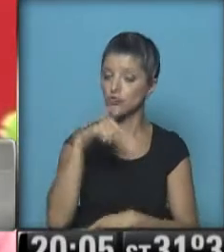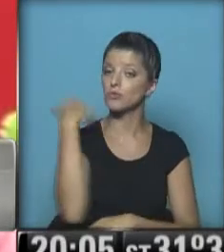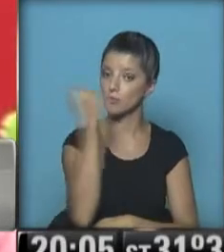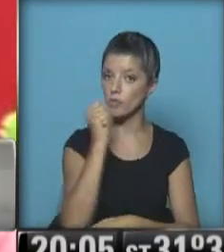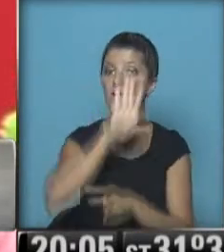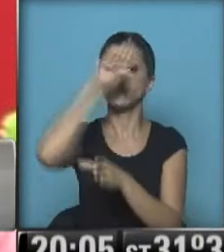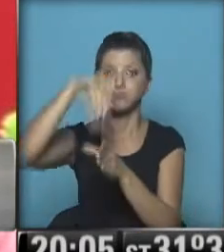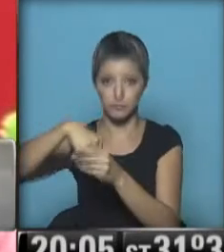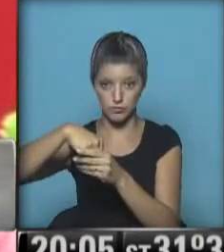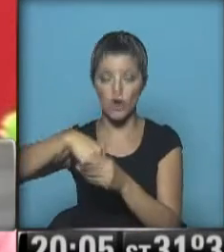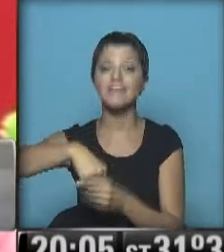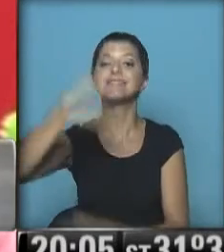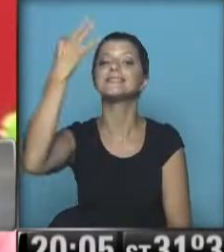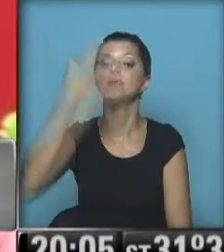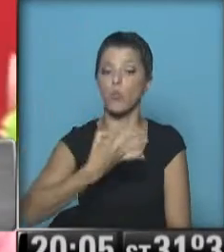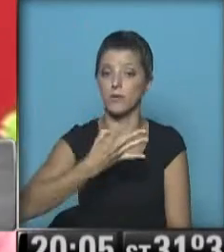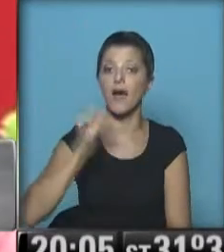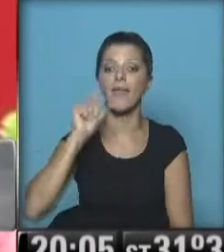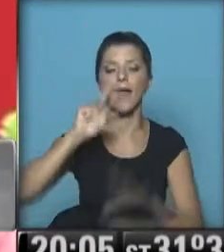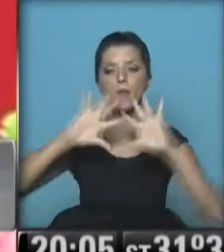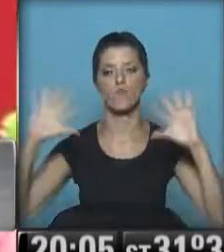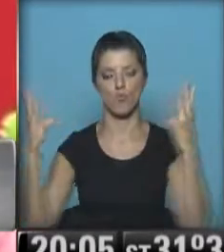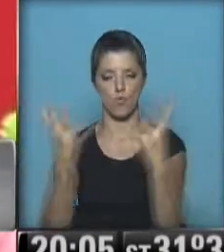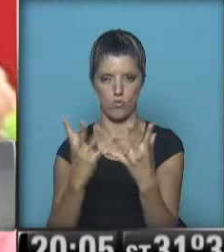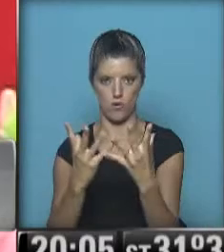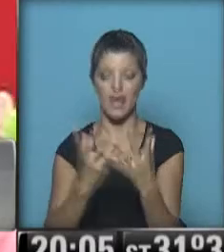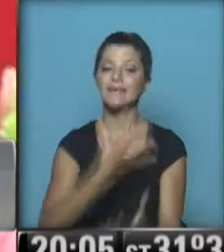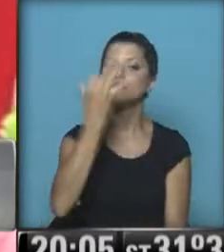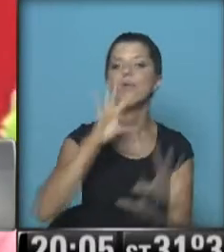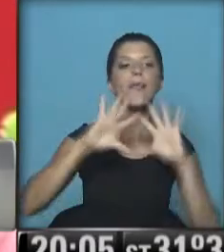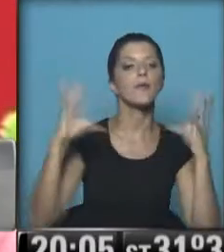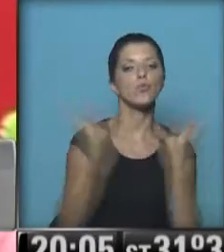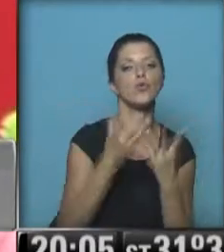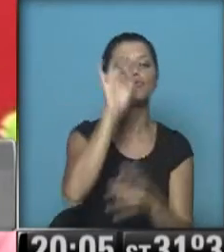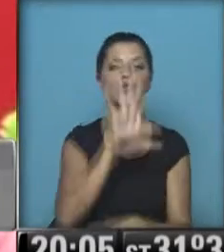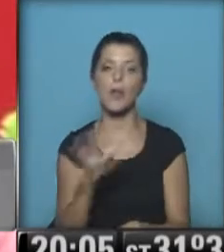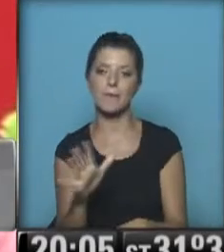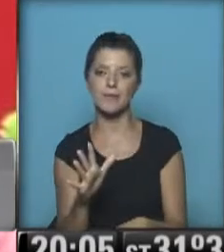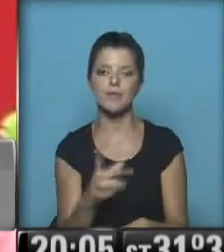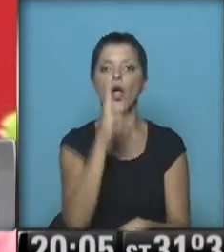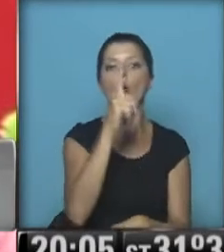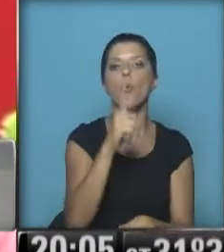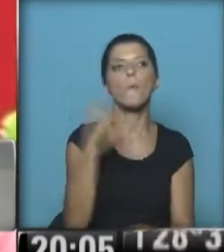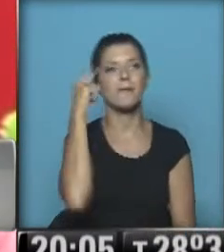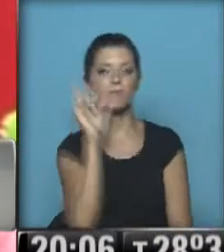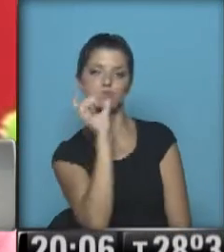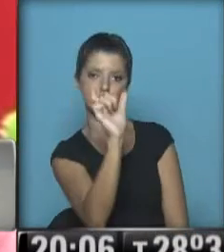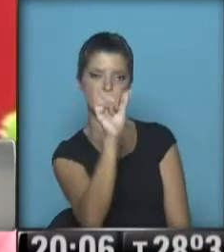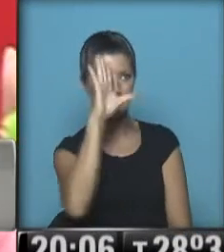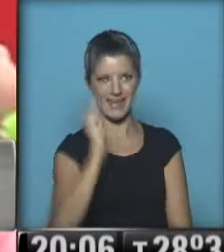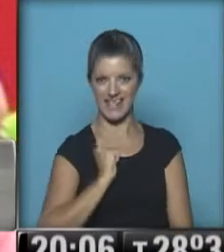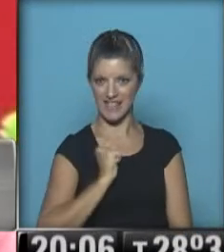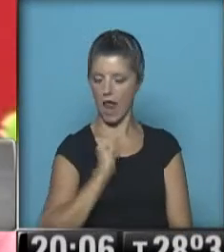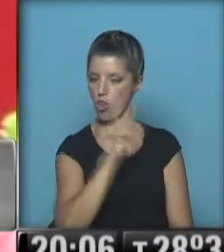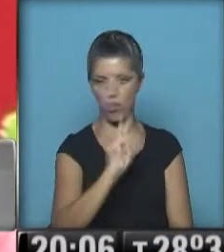parte de la seguridad del mundo. La seguridad del mundo no es solamente un concepto militar.